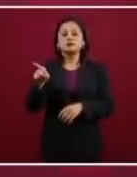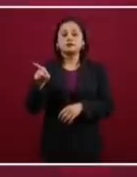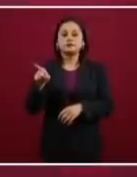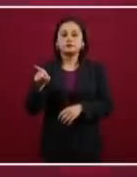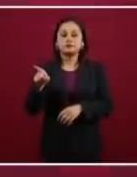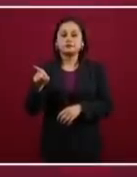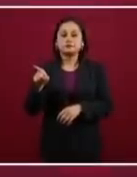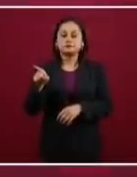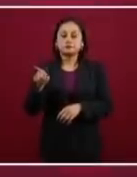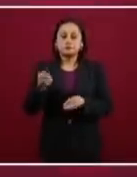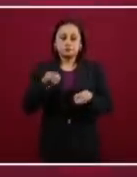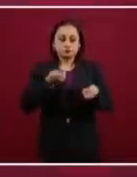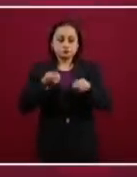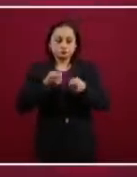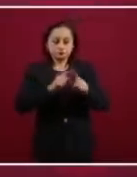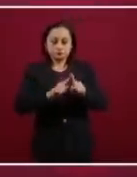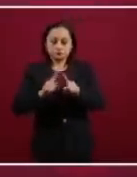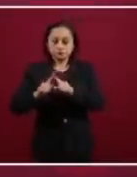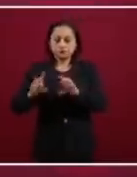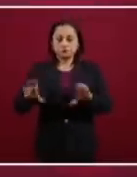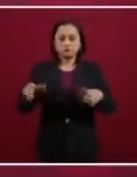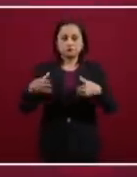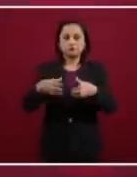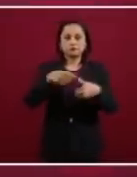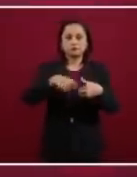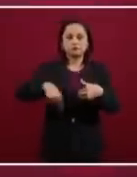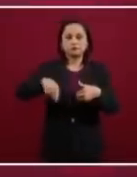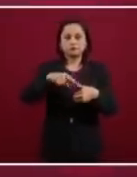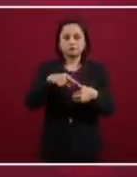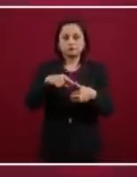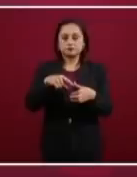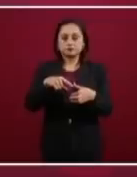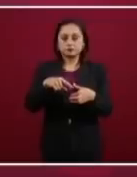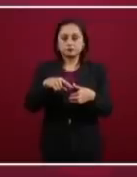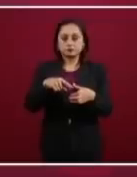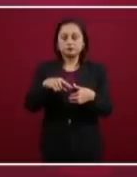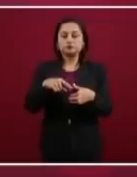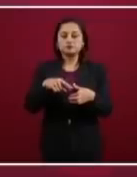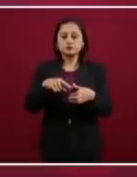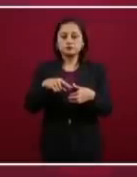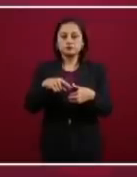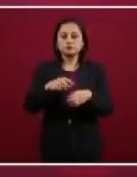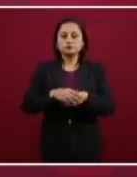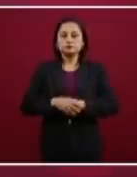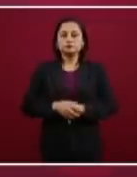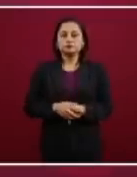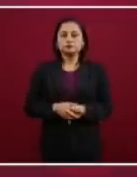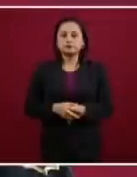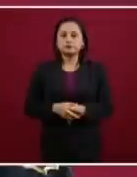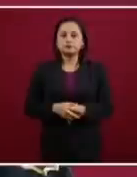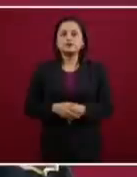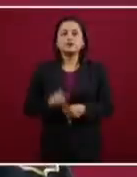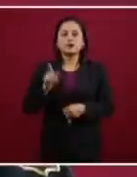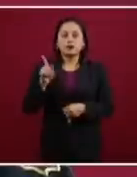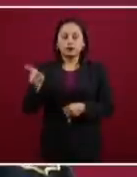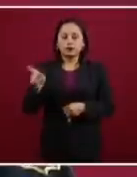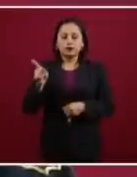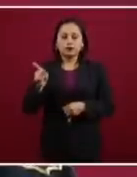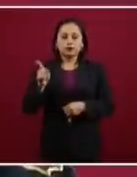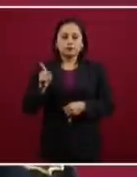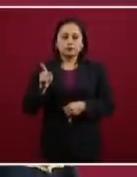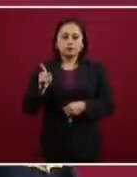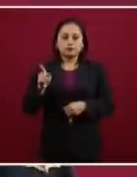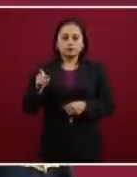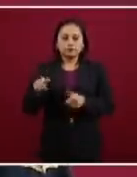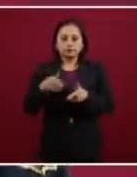partes que constituyen este este esta estructura va dirigiendo los esfuerzos va